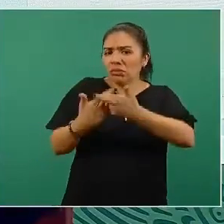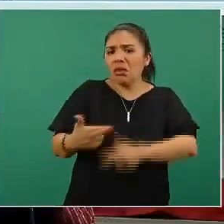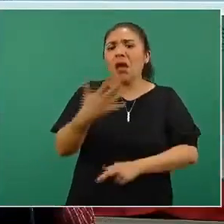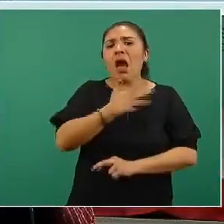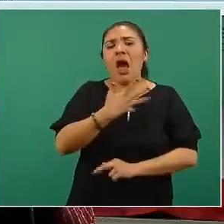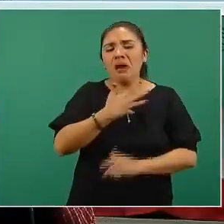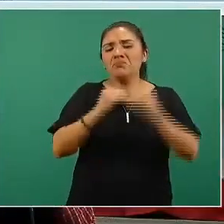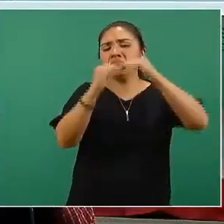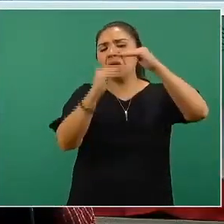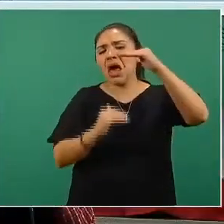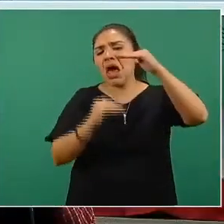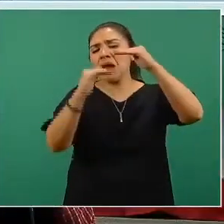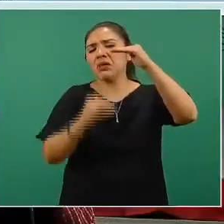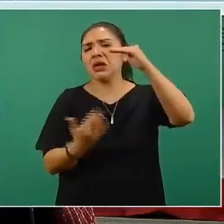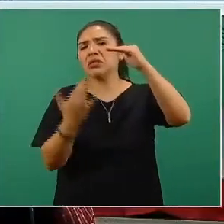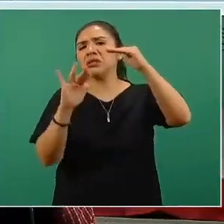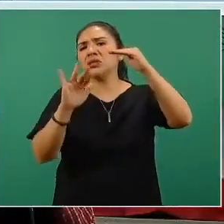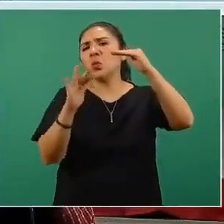tienen menos del